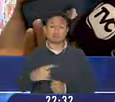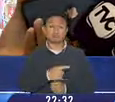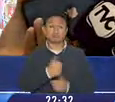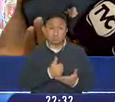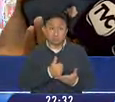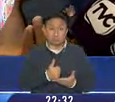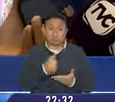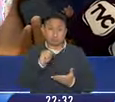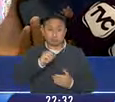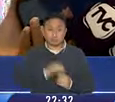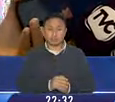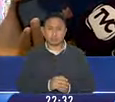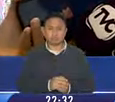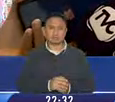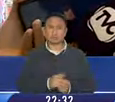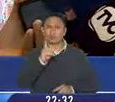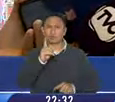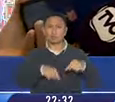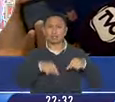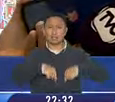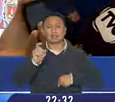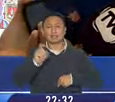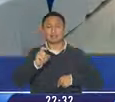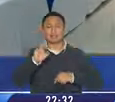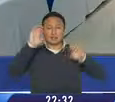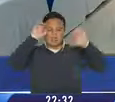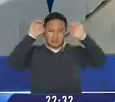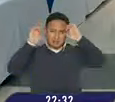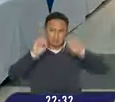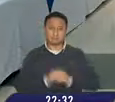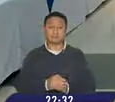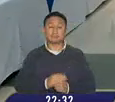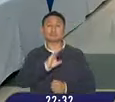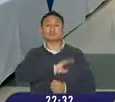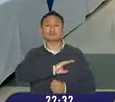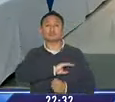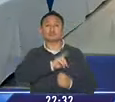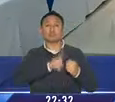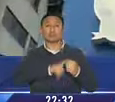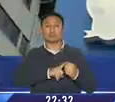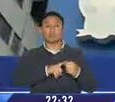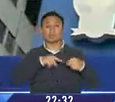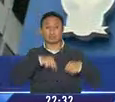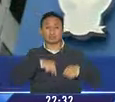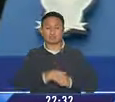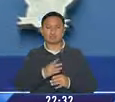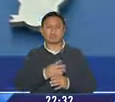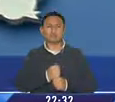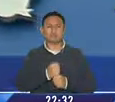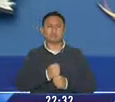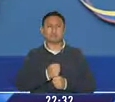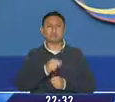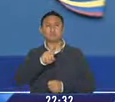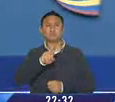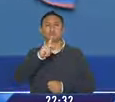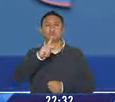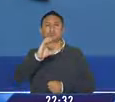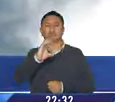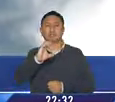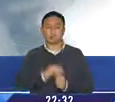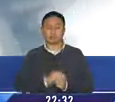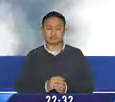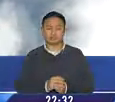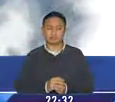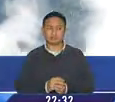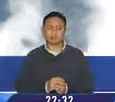justamente tener su fruto si no tenemos una estrategia nacional. El municipio asegura que trabaja en la recuperación de las UPC y que se han